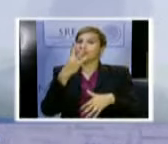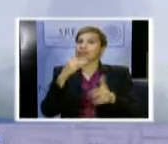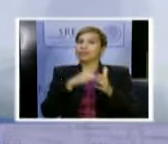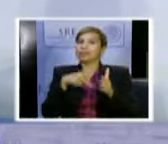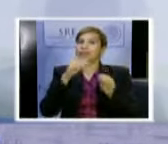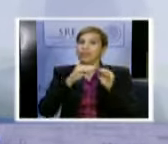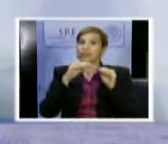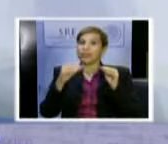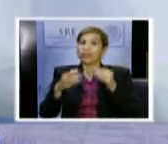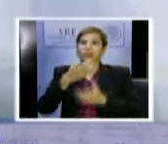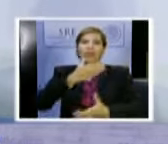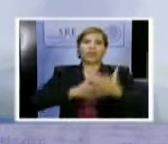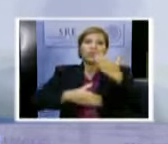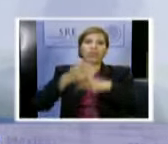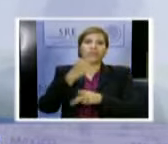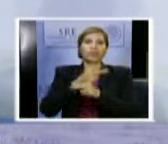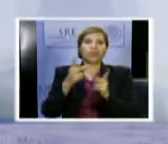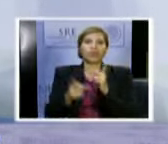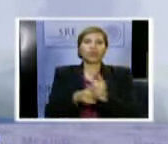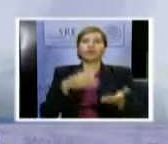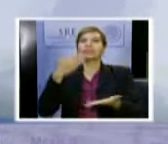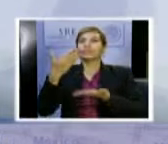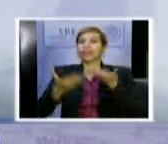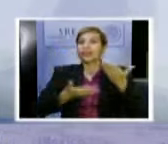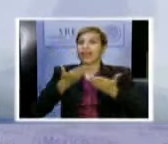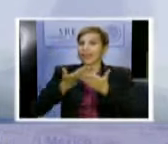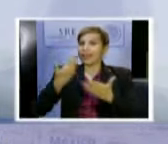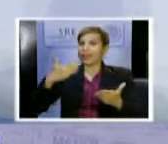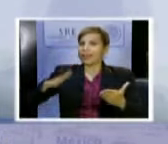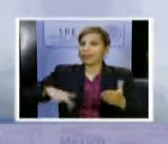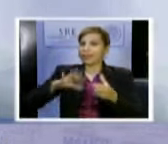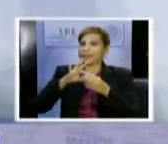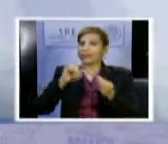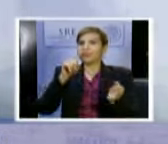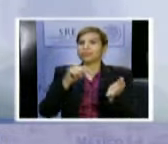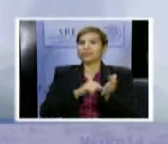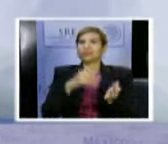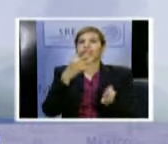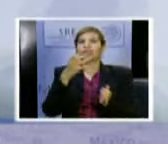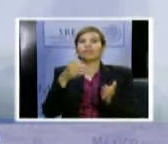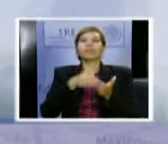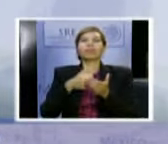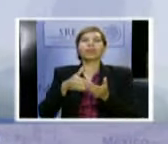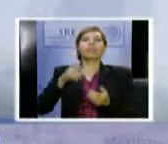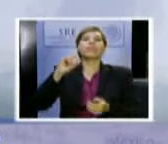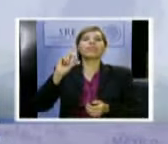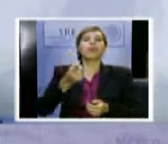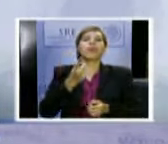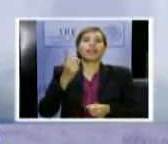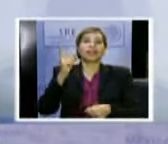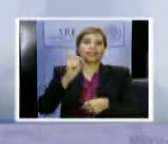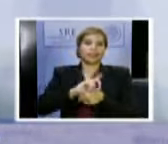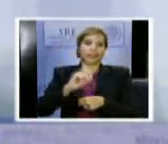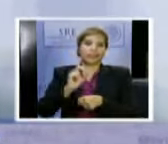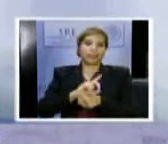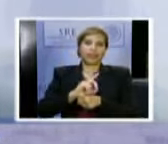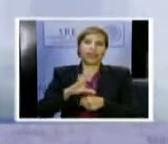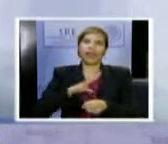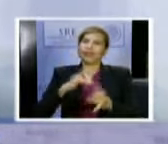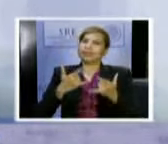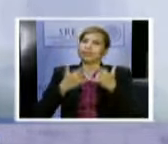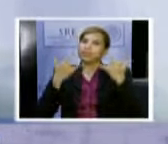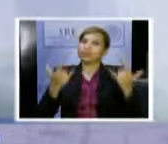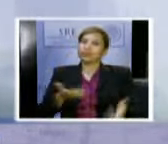kilómetros, comerciamos productos y servicios, como se ha dicho aquí, por casi 1.400 millones de dólares por día, y tenemos una